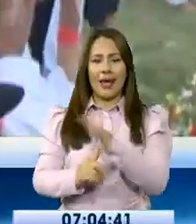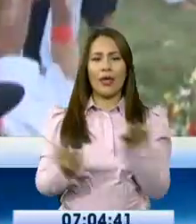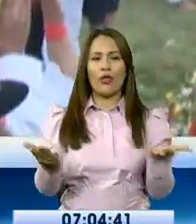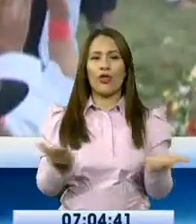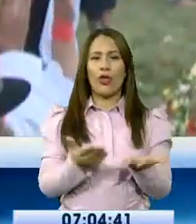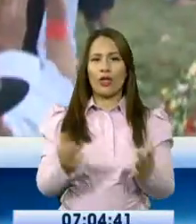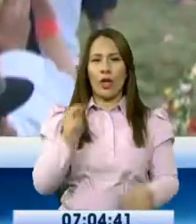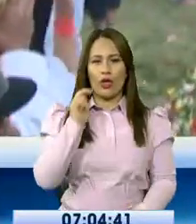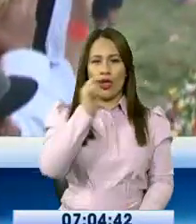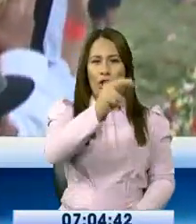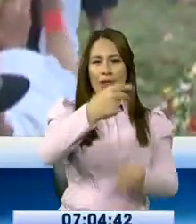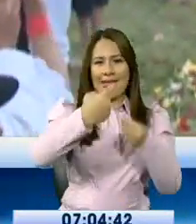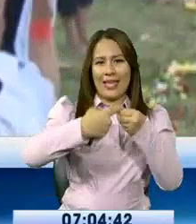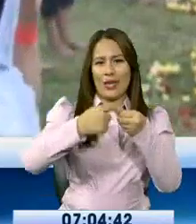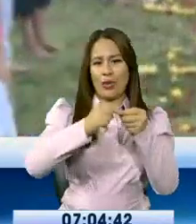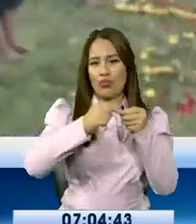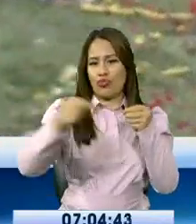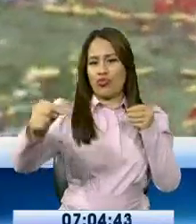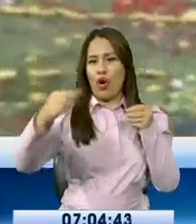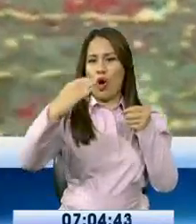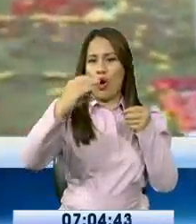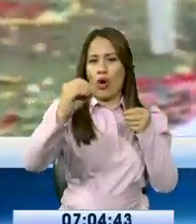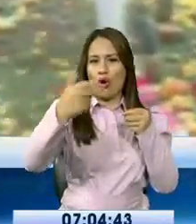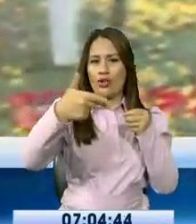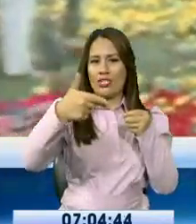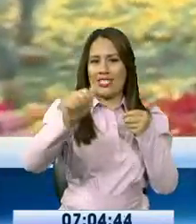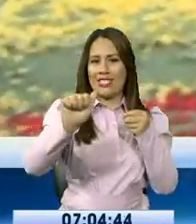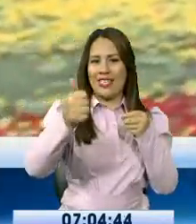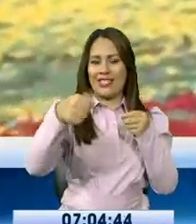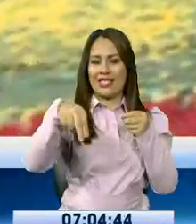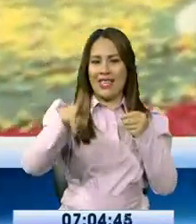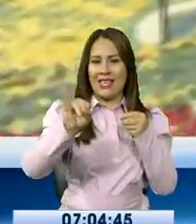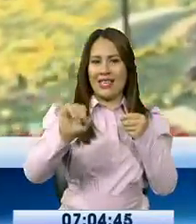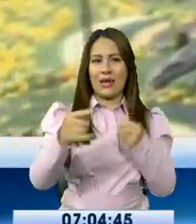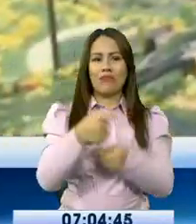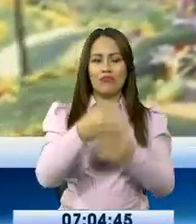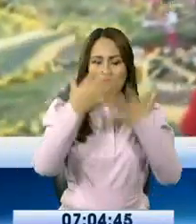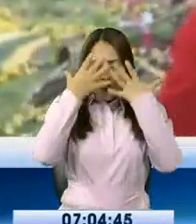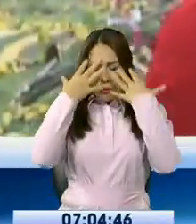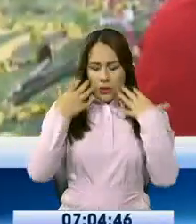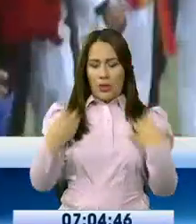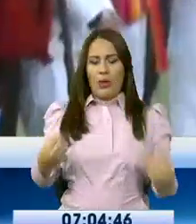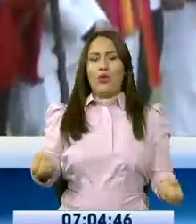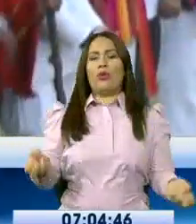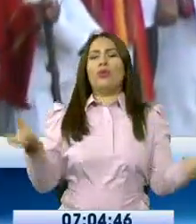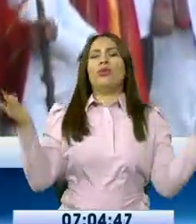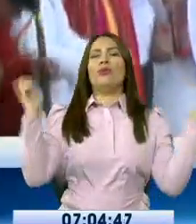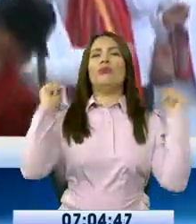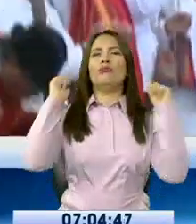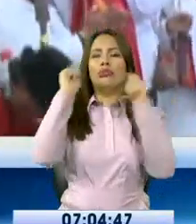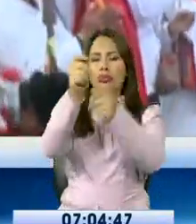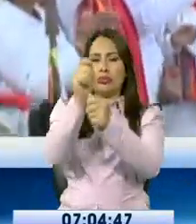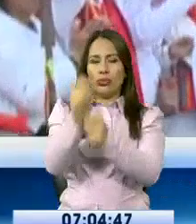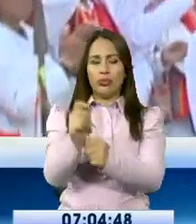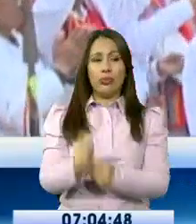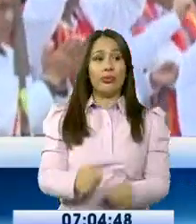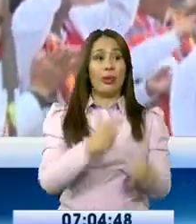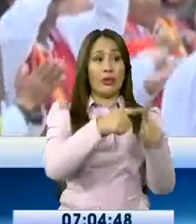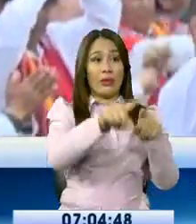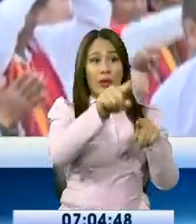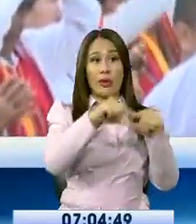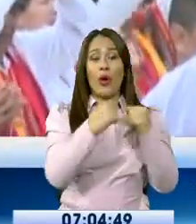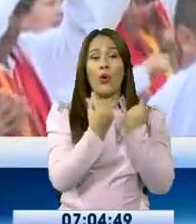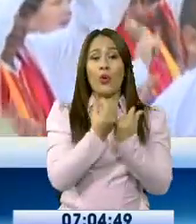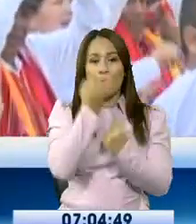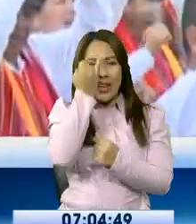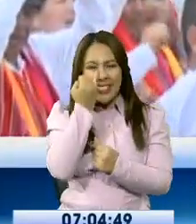Quito. Con cánticos y oraciones a la Pachamama, con una limpia para eliminar los malos espíritus, los dirigentes y organizaciones indígenas